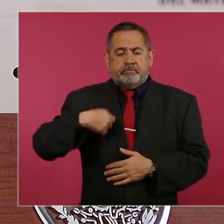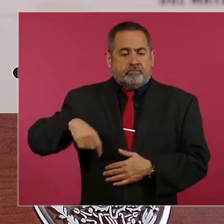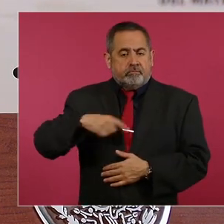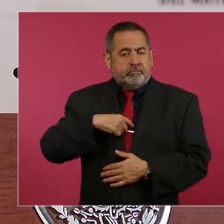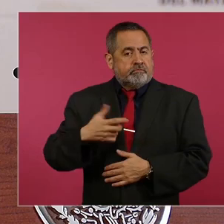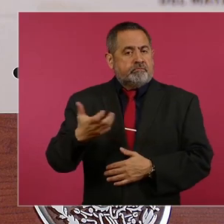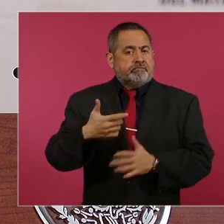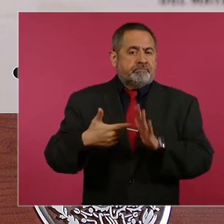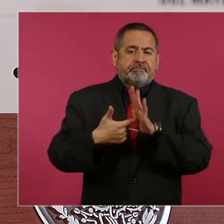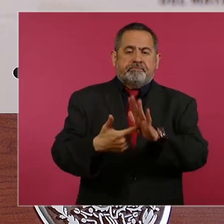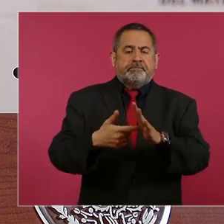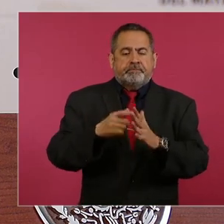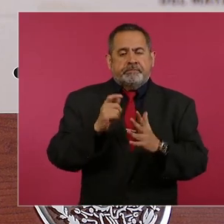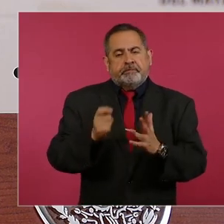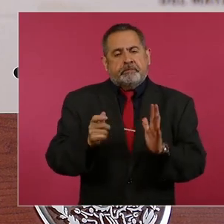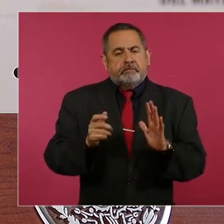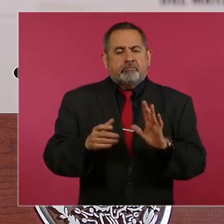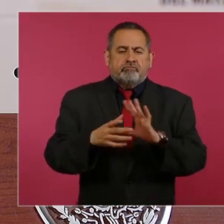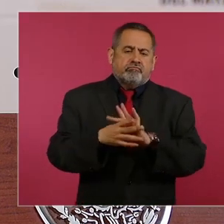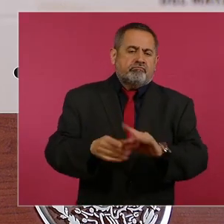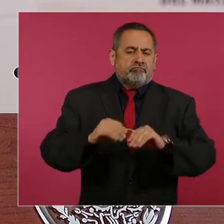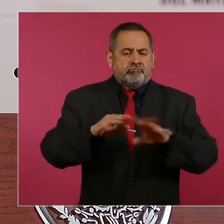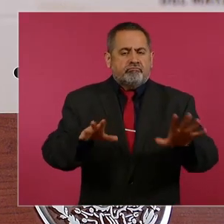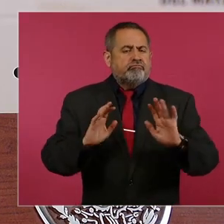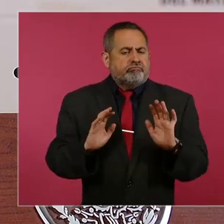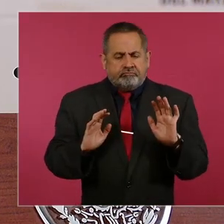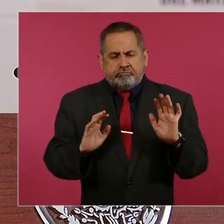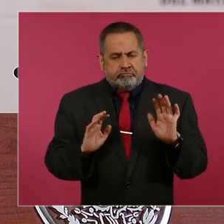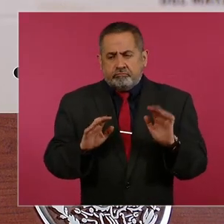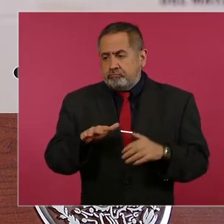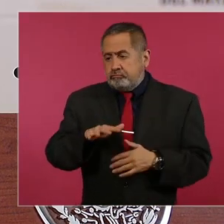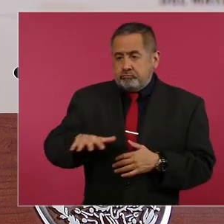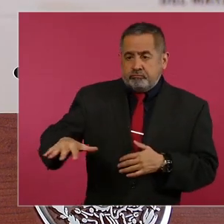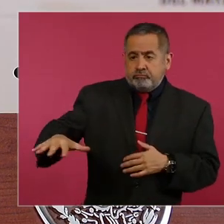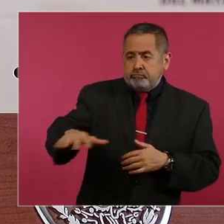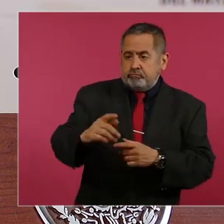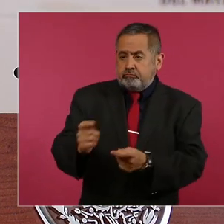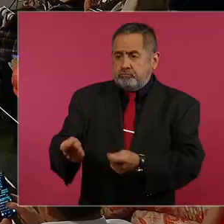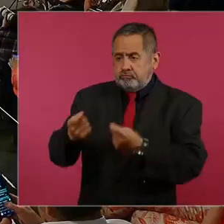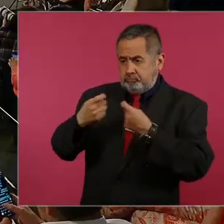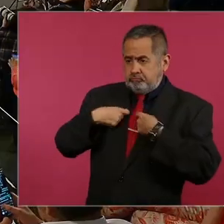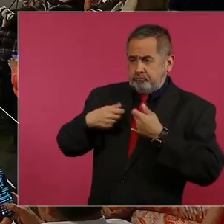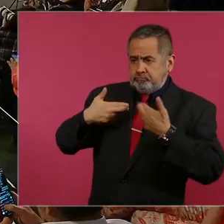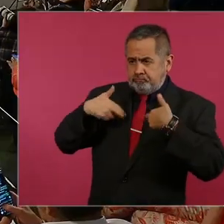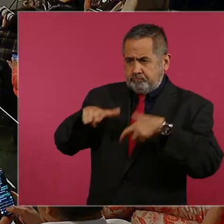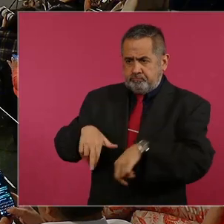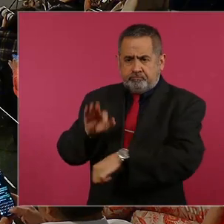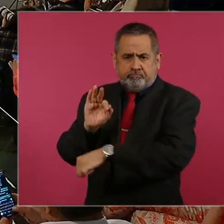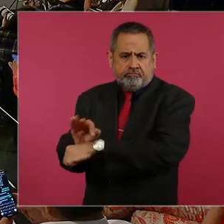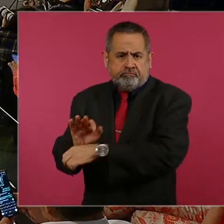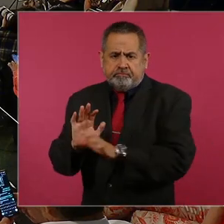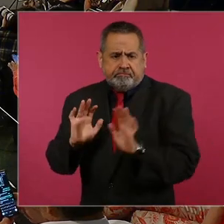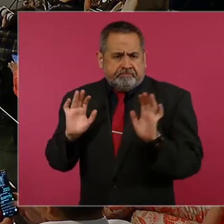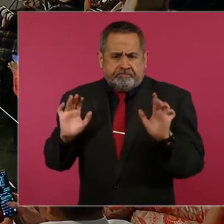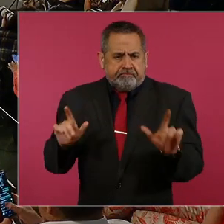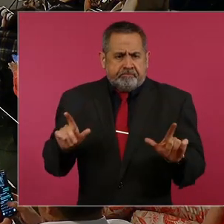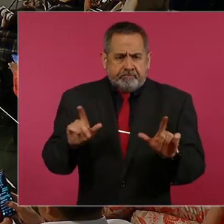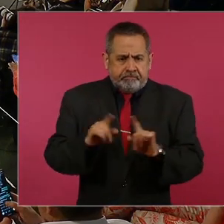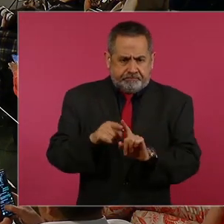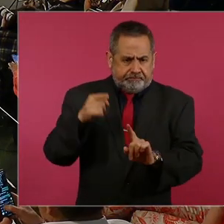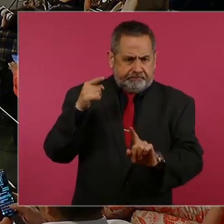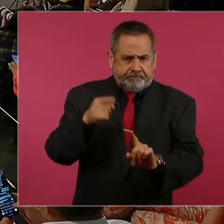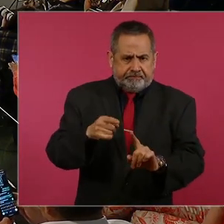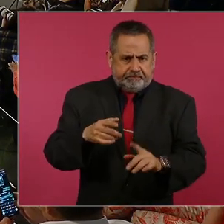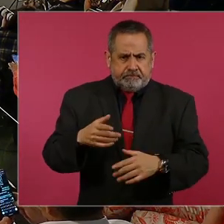es representar al pueblo de México, porque